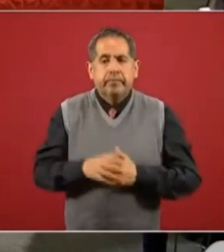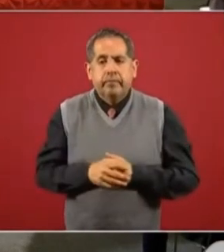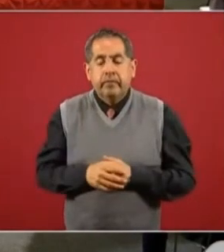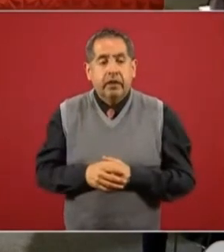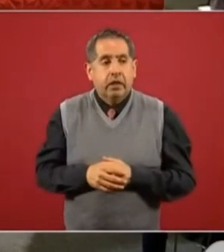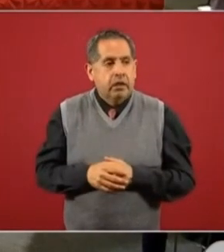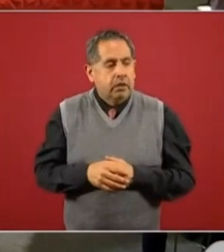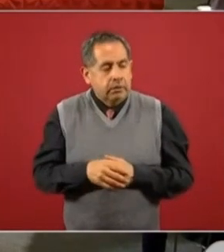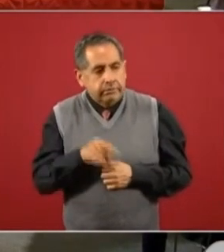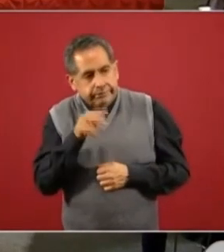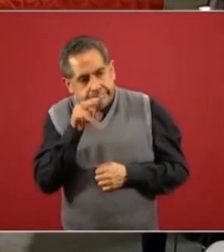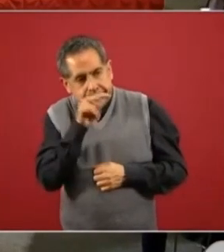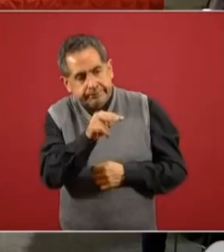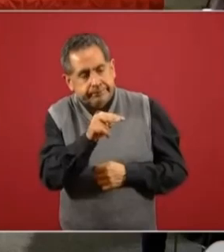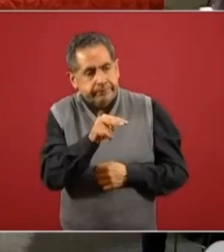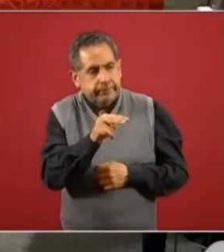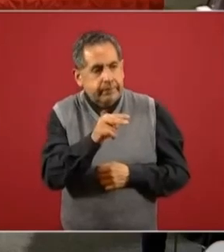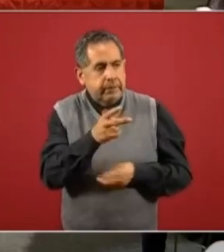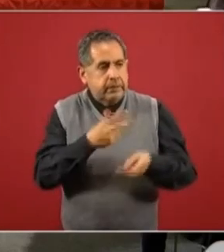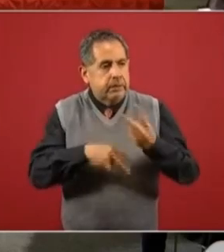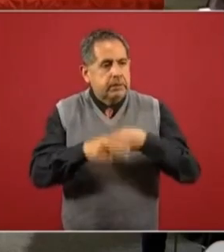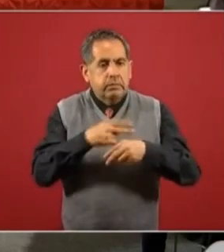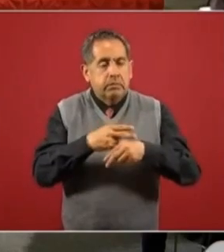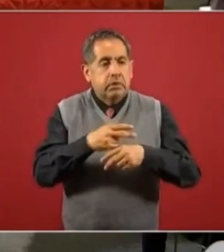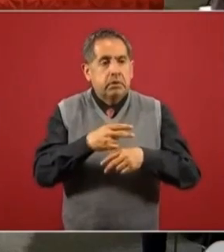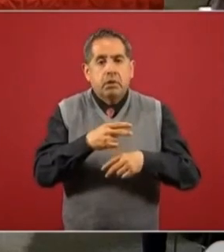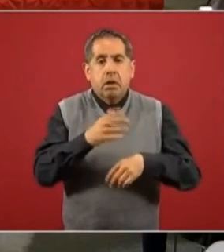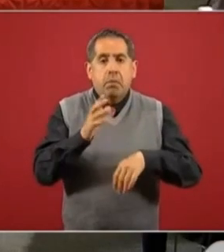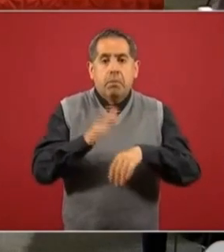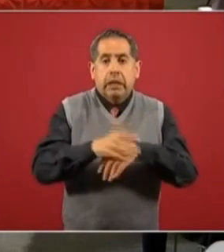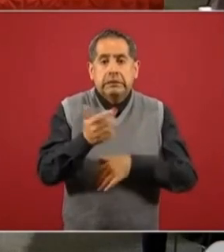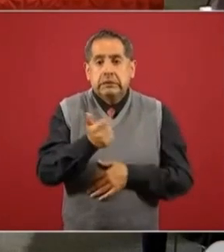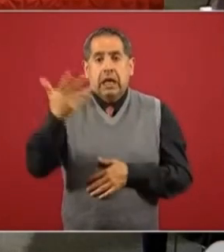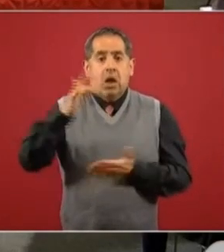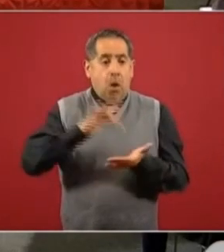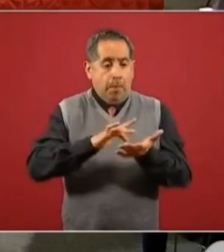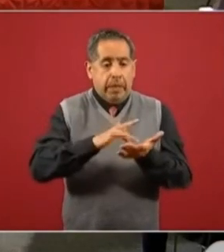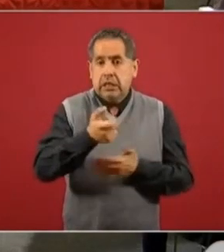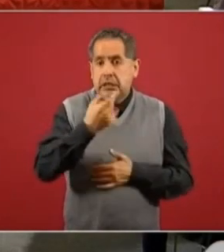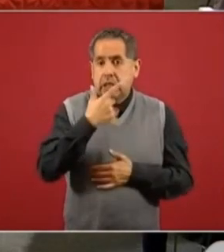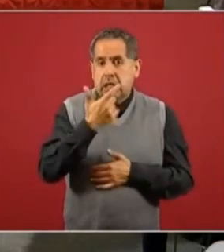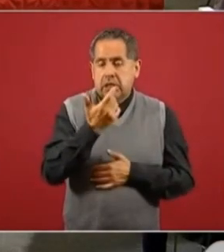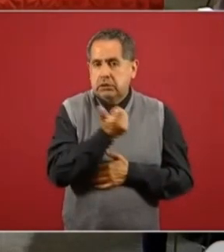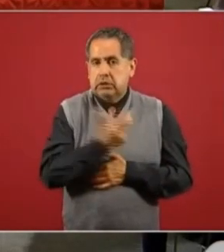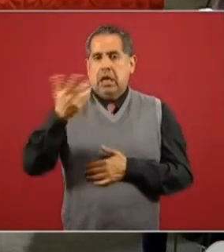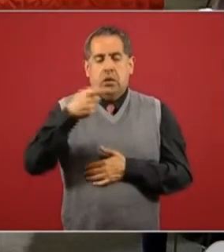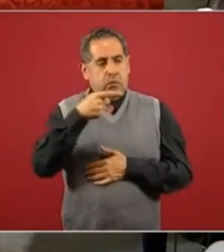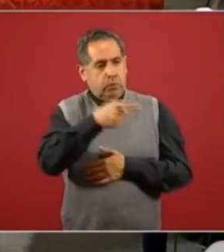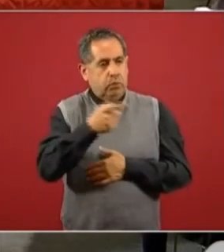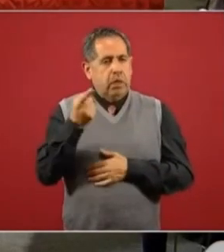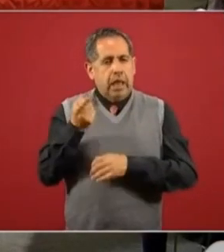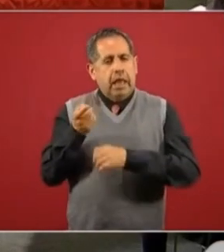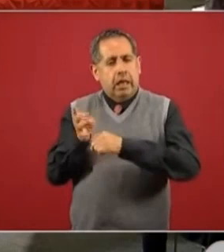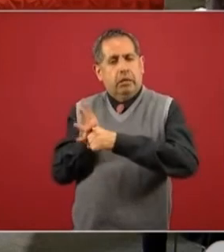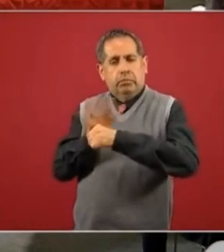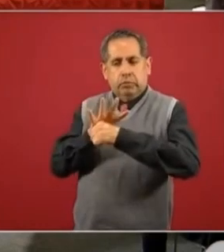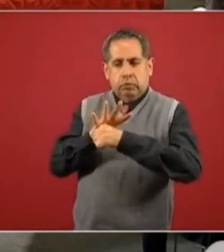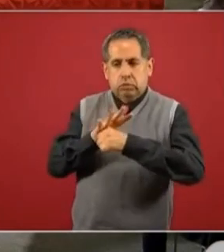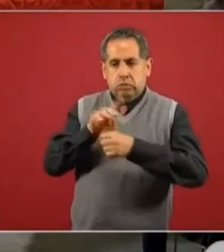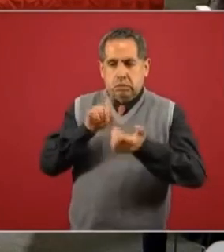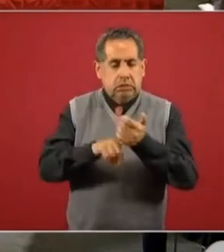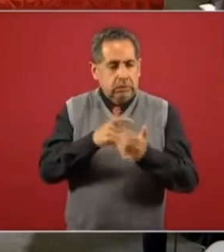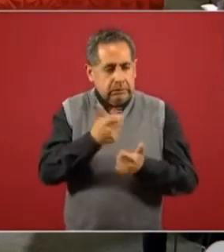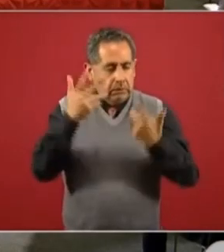Se multiplicó o se han multiplicado el precio de los medicamentos de venta al público durante la pandemia. En